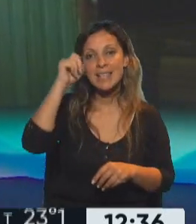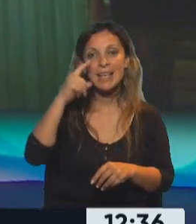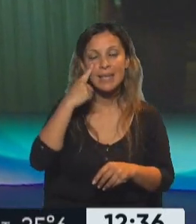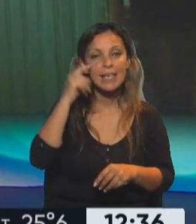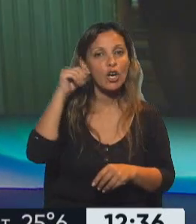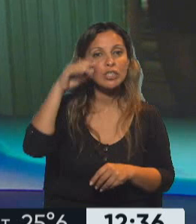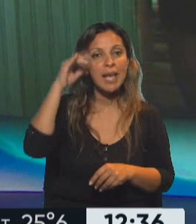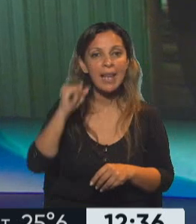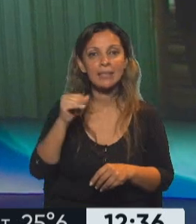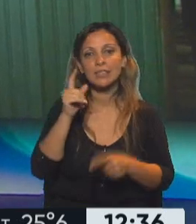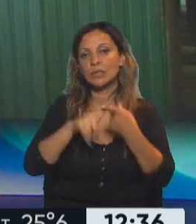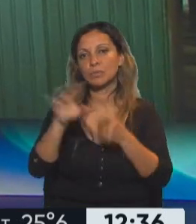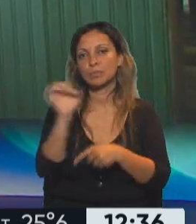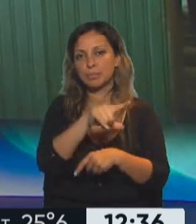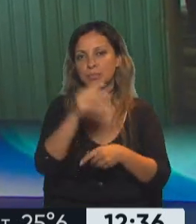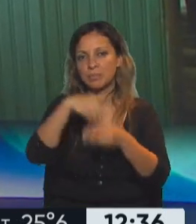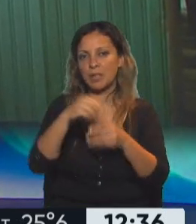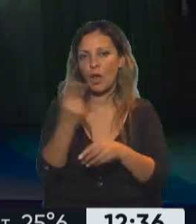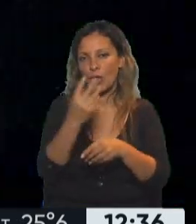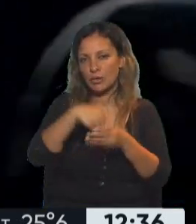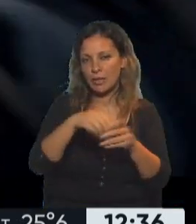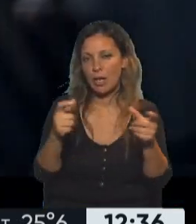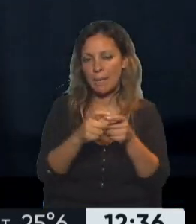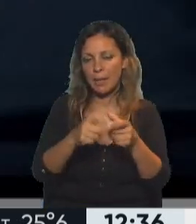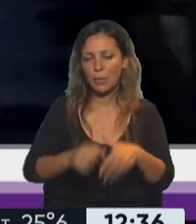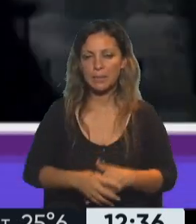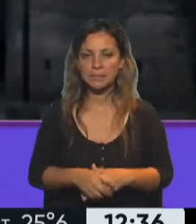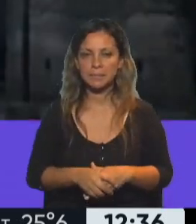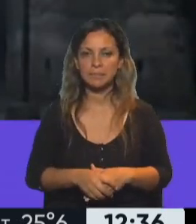su esposo, que está también trabajando allí.